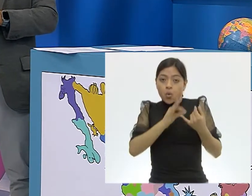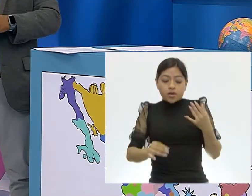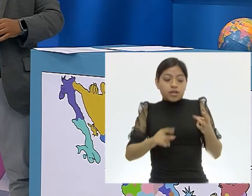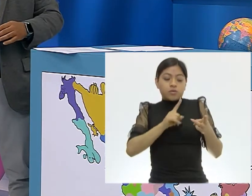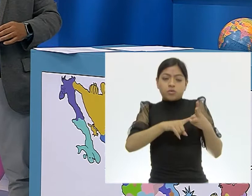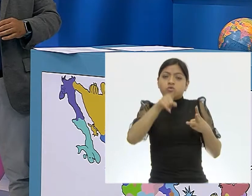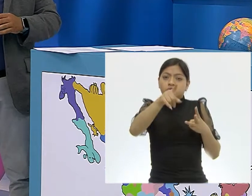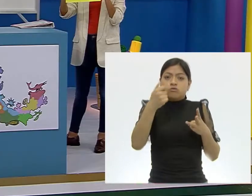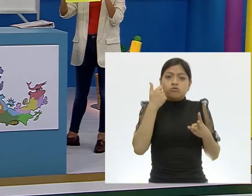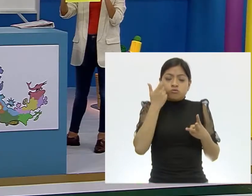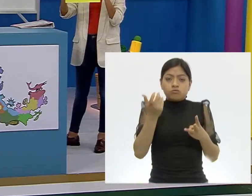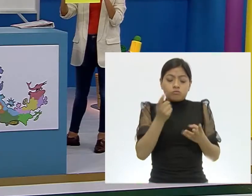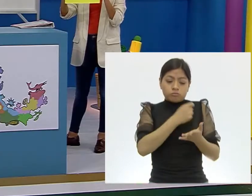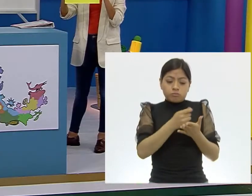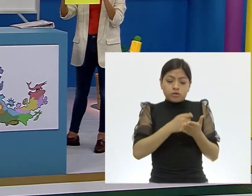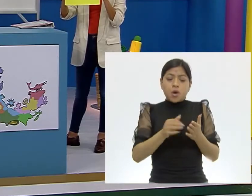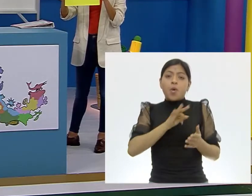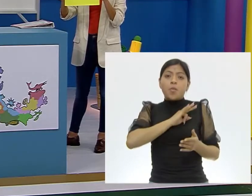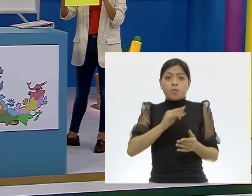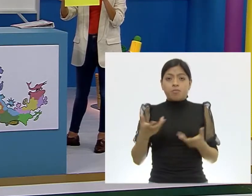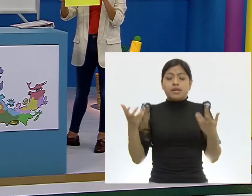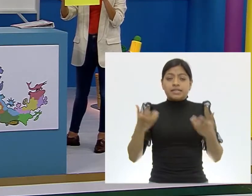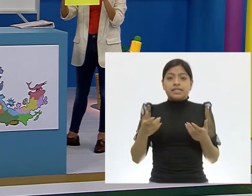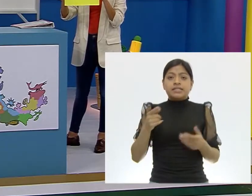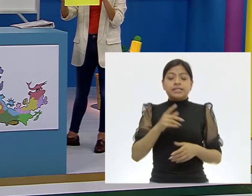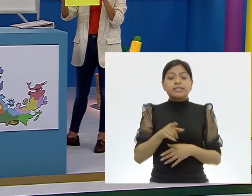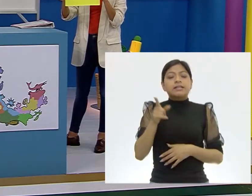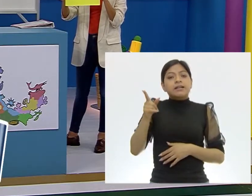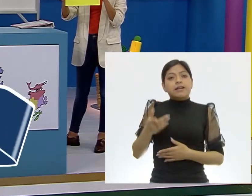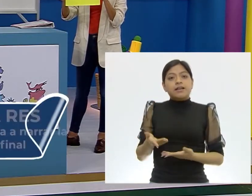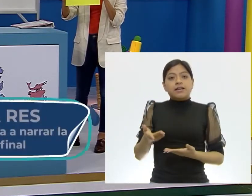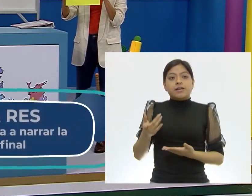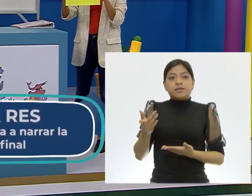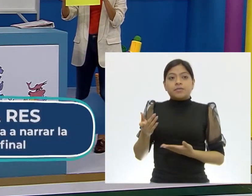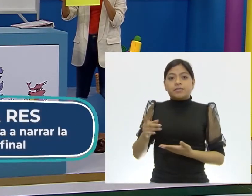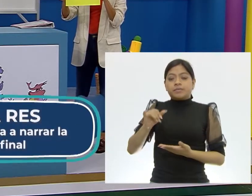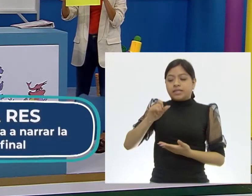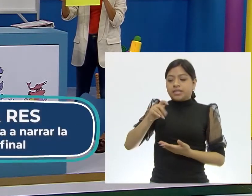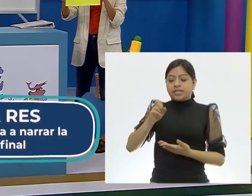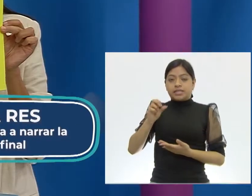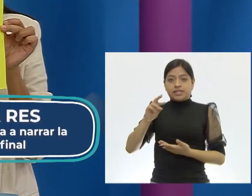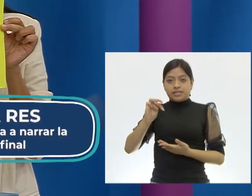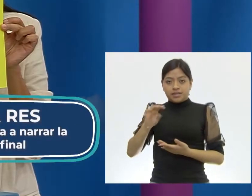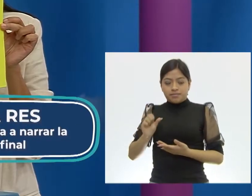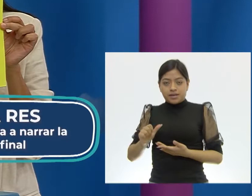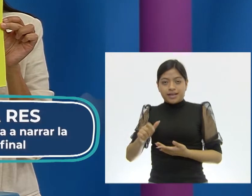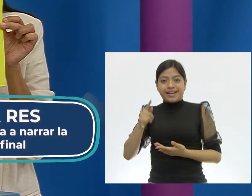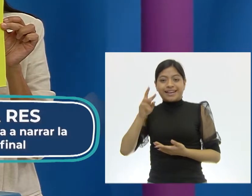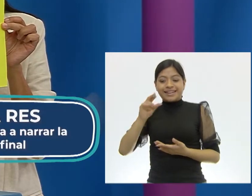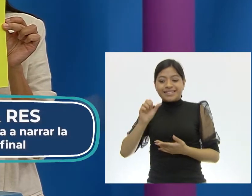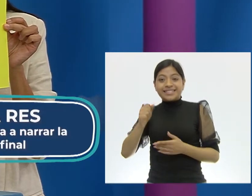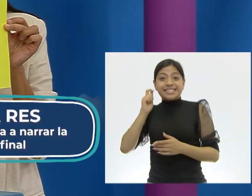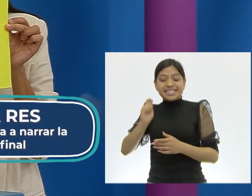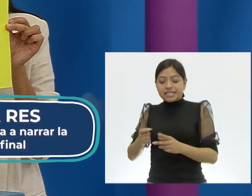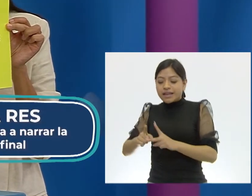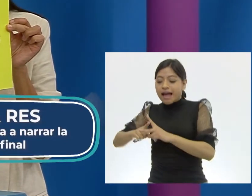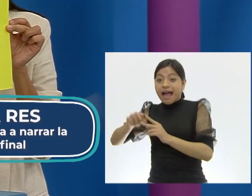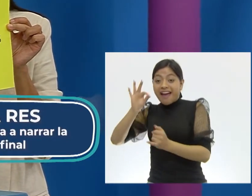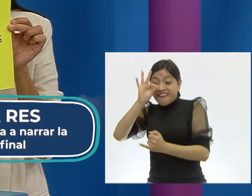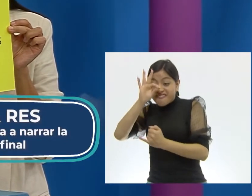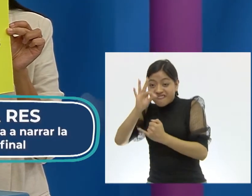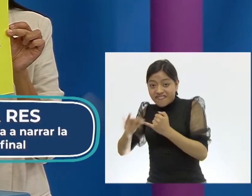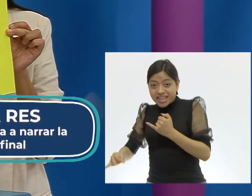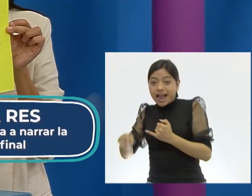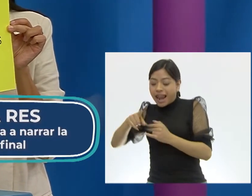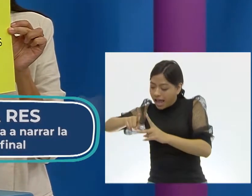tercera que es in extrema res. Esto significa que el dramaturgo empieza a contar la historia desde el final y a partir de ahí vamos haciendo